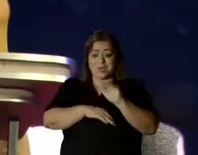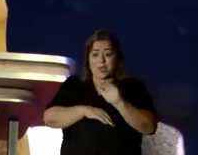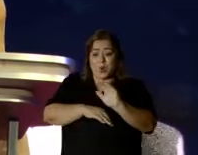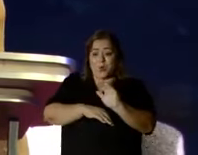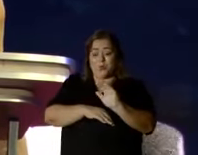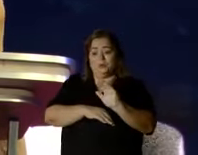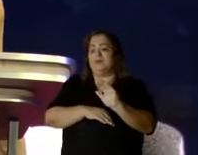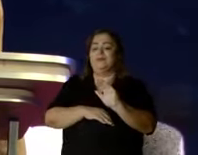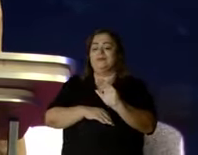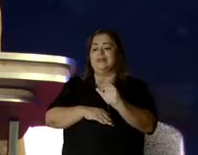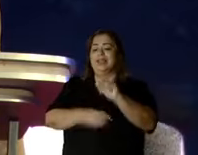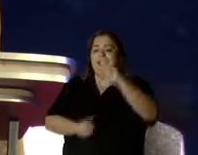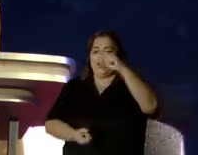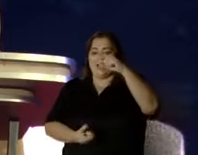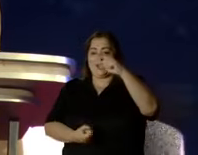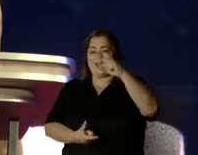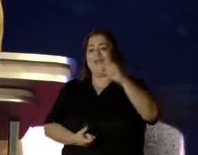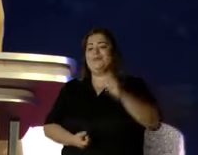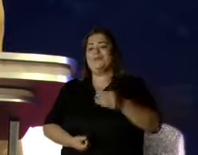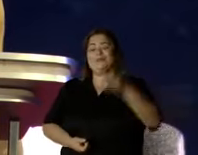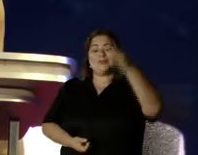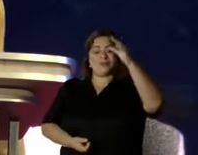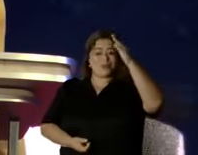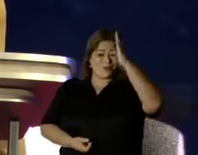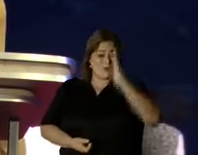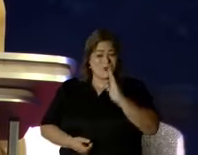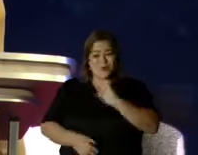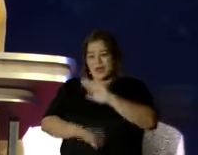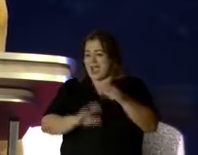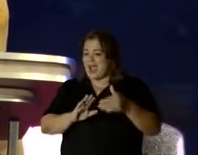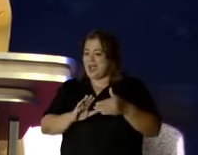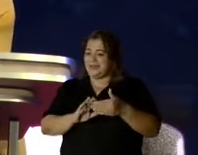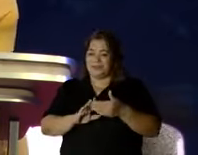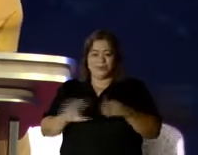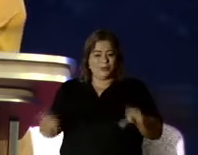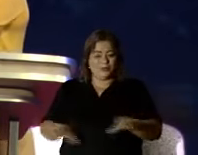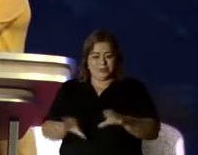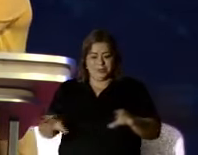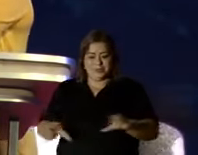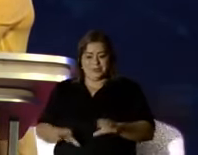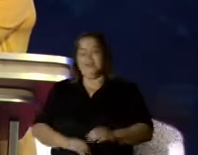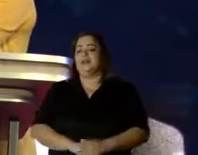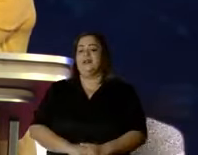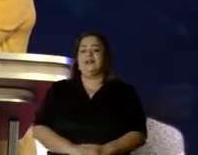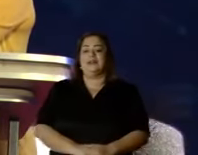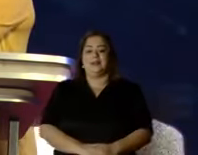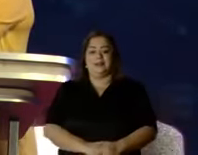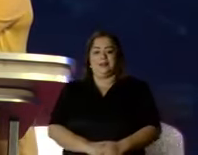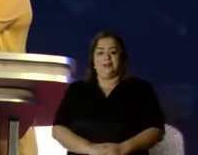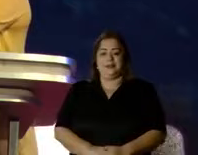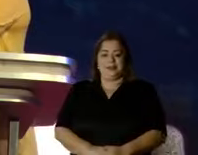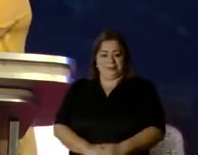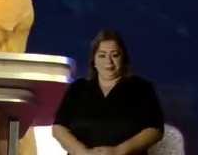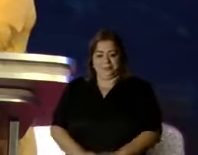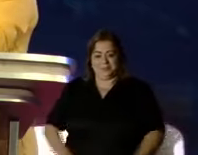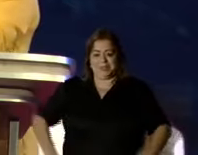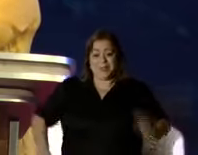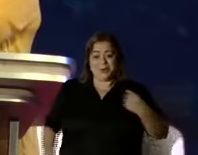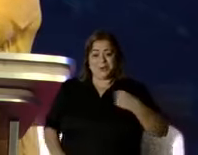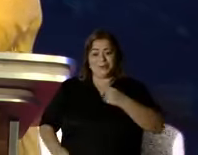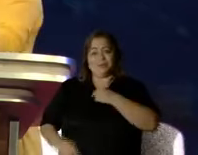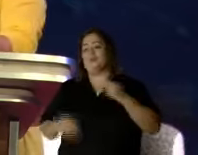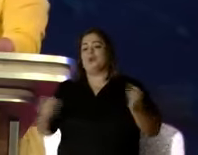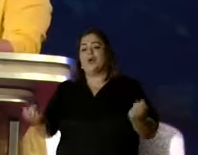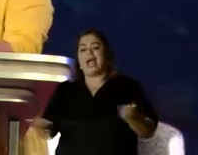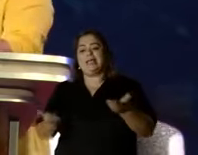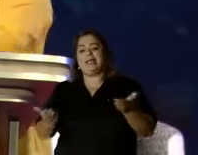correo, hermano. Si ellos lo hacen y pasaron trabajo, y vaya a saber, ¿verdad?, cuánto les salió enviar esos juguetes. Nosotros que estamos aquí en la casa y hay